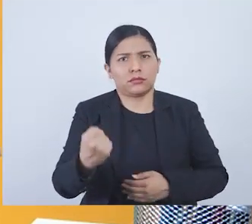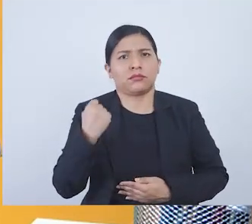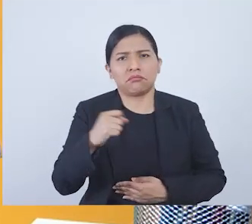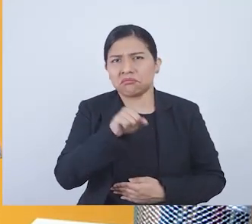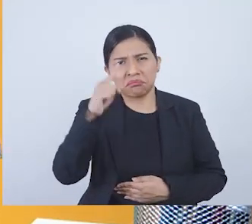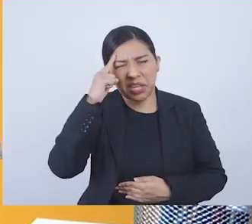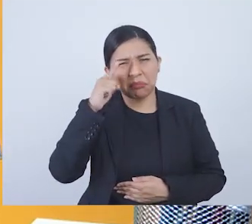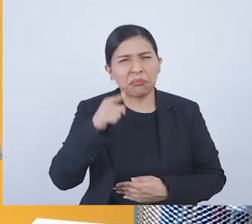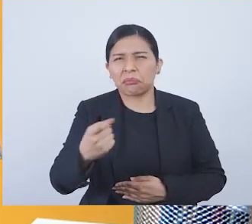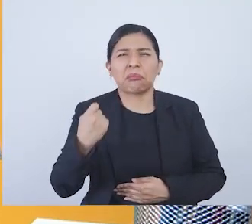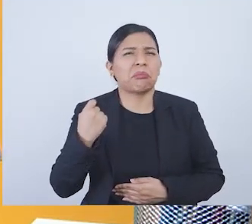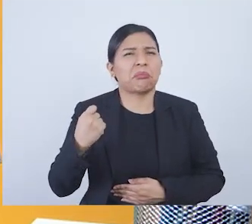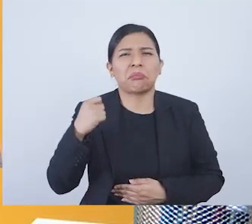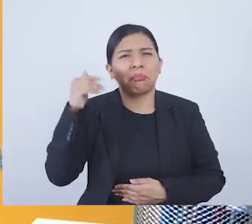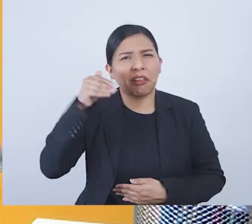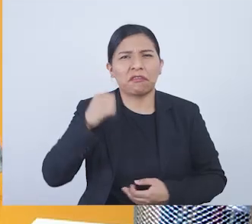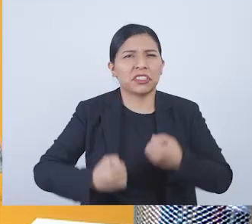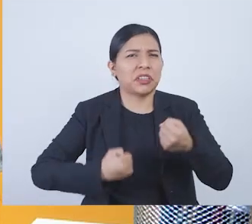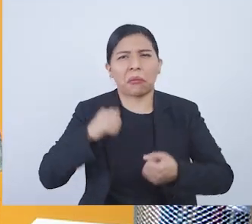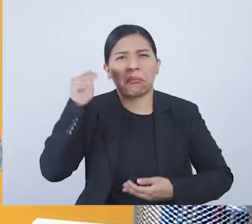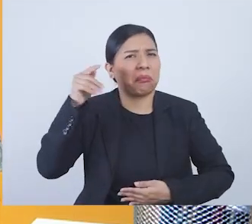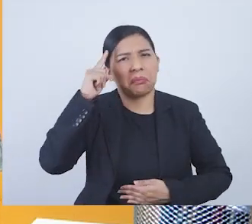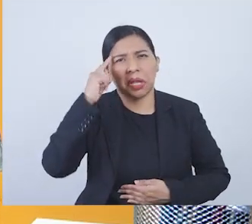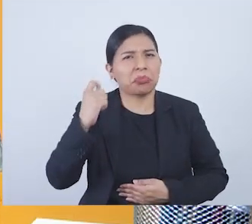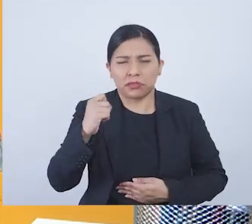no pues, se puede quedar